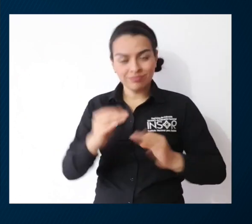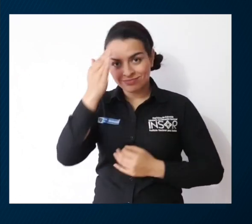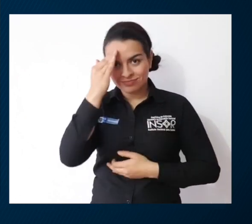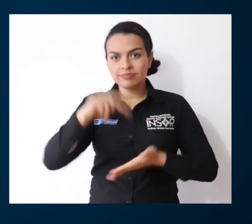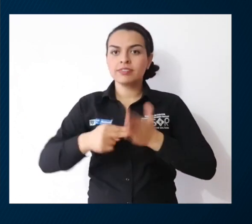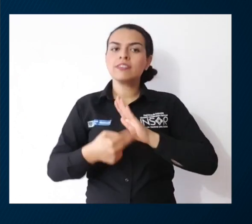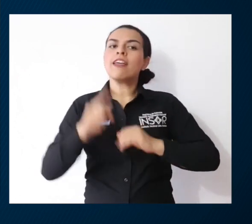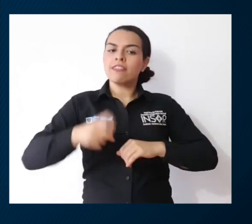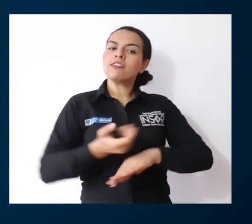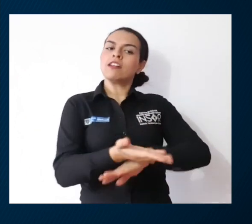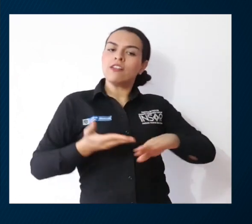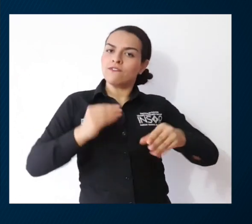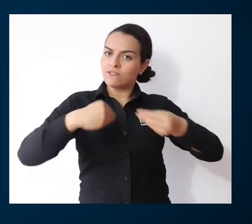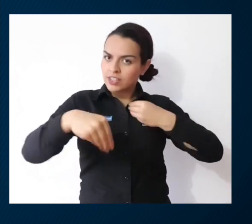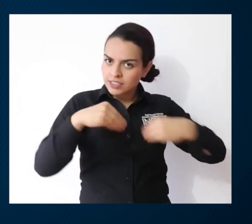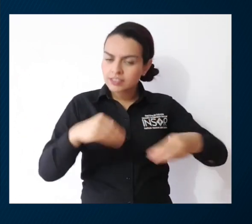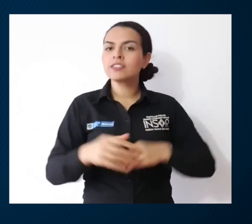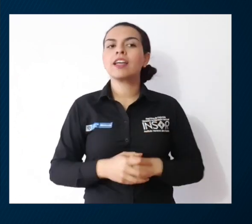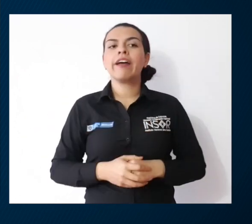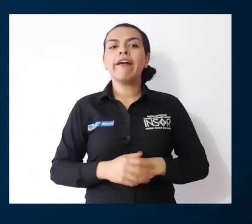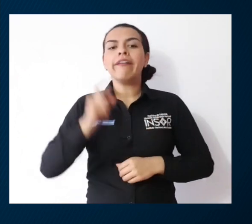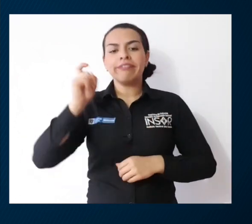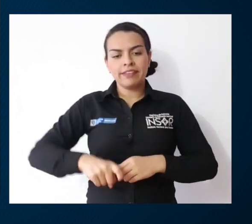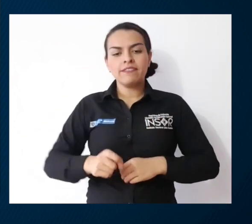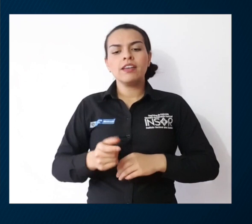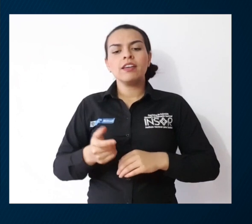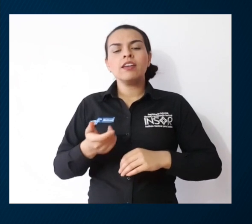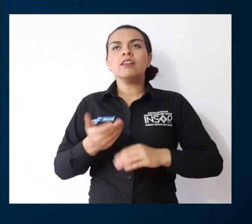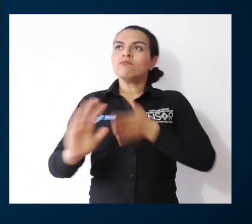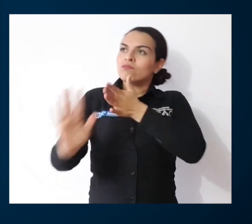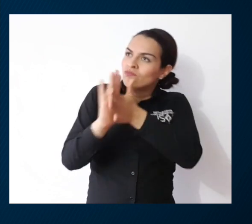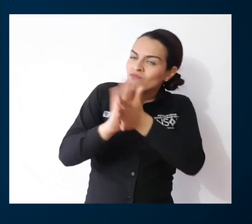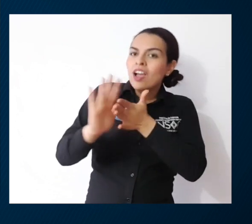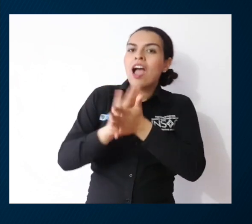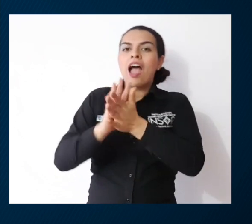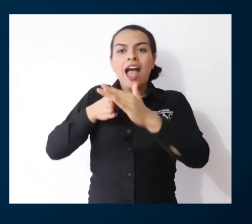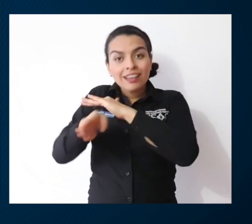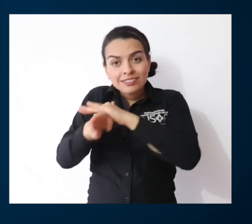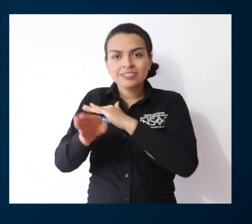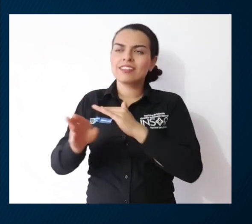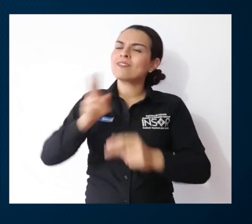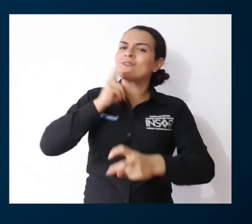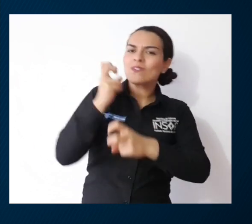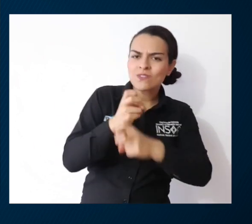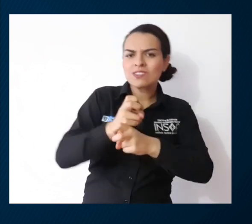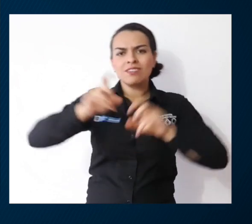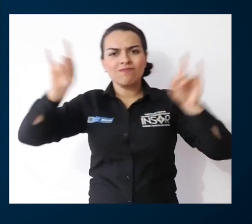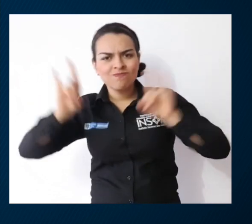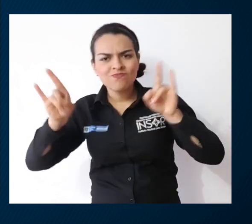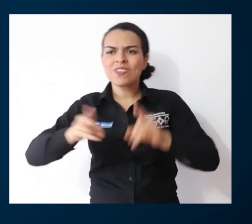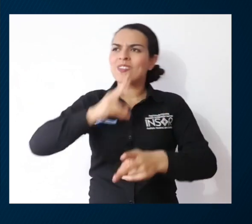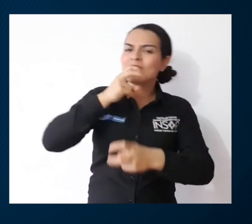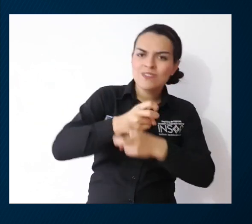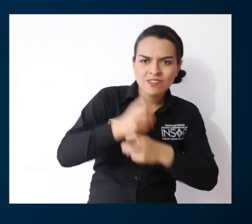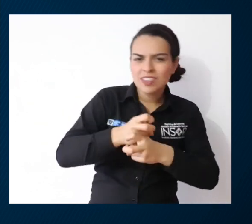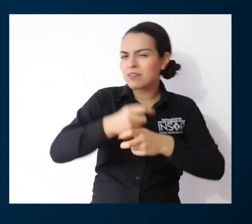exigir flexibilidad, exigir tener dificultades de acceso a la información, dificultades de conectividad, dificultades para cumplir,